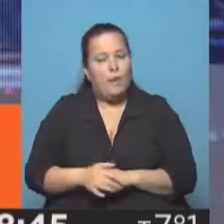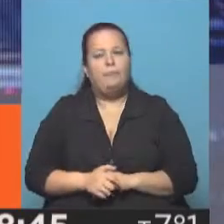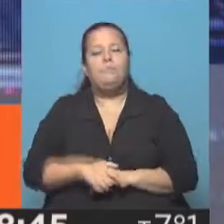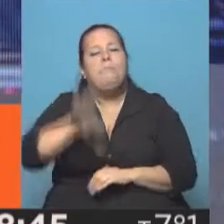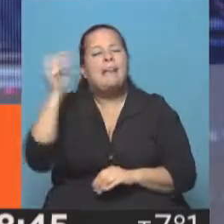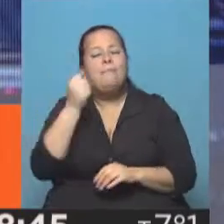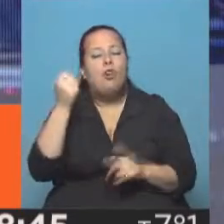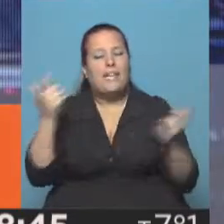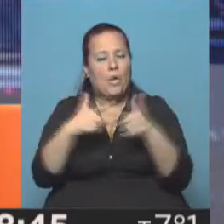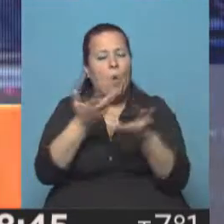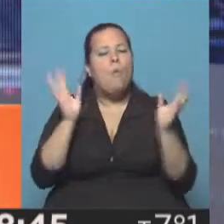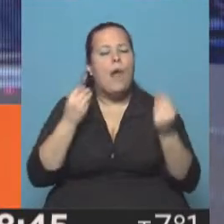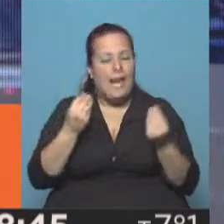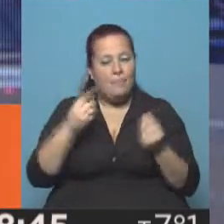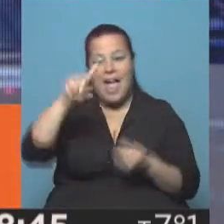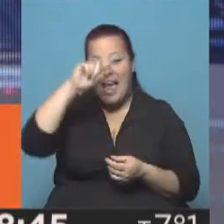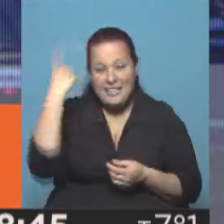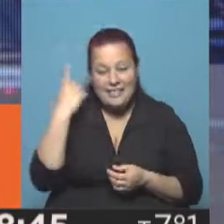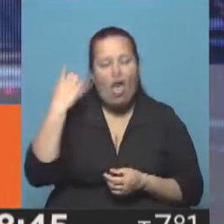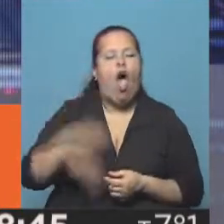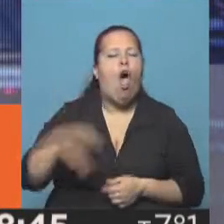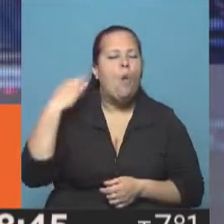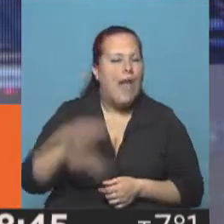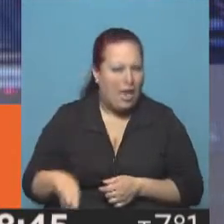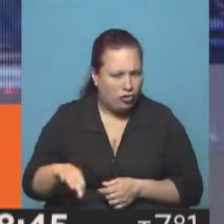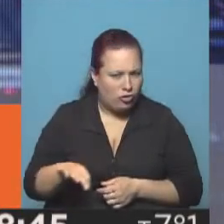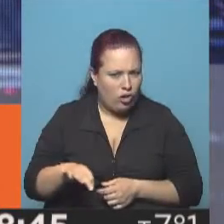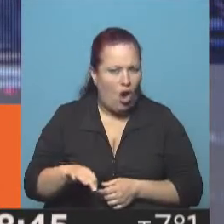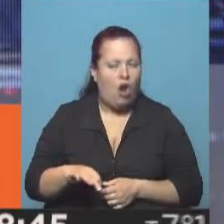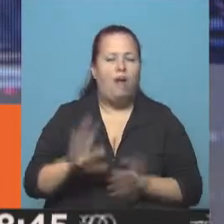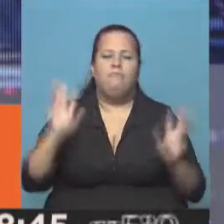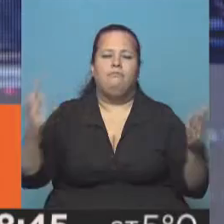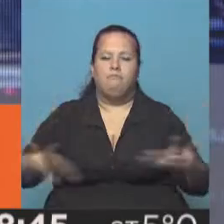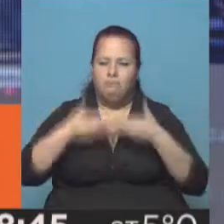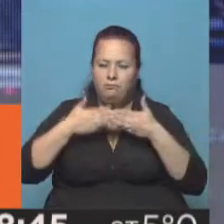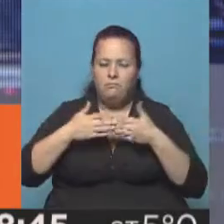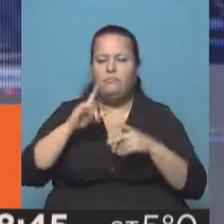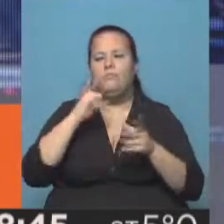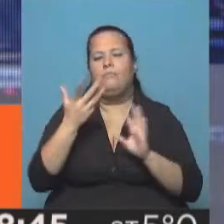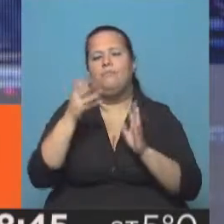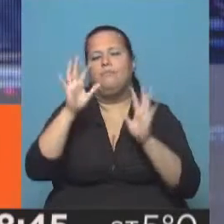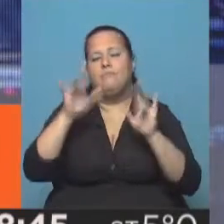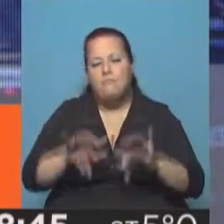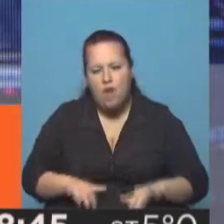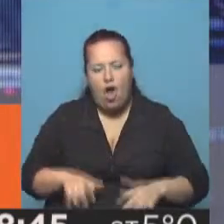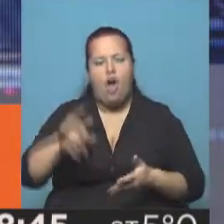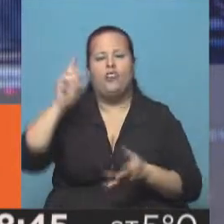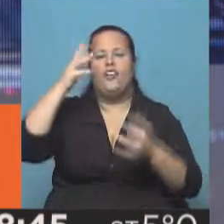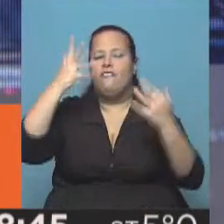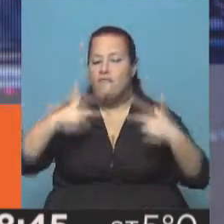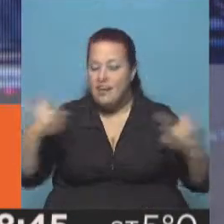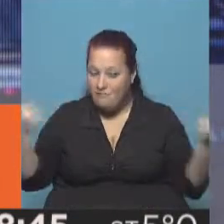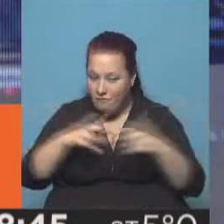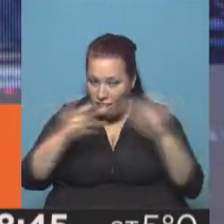importante de la audiencia pública es que el estado tiene la obligación si se hace un cierre hay una versión taquigráfica se hace un cierre de la audiencia